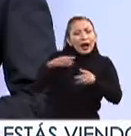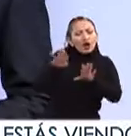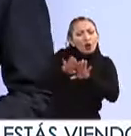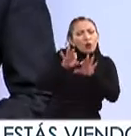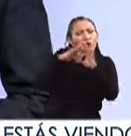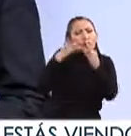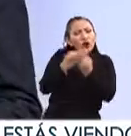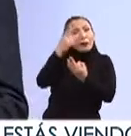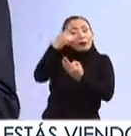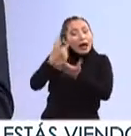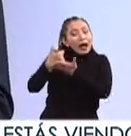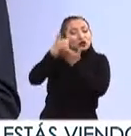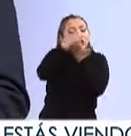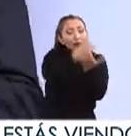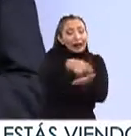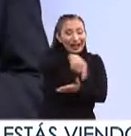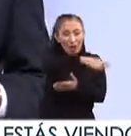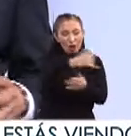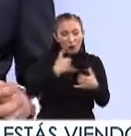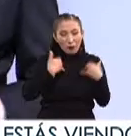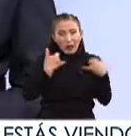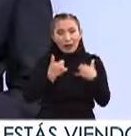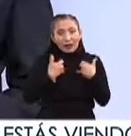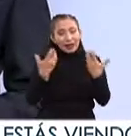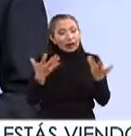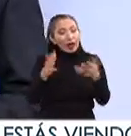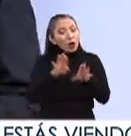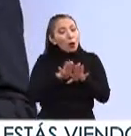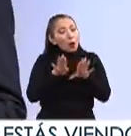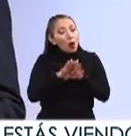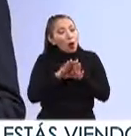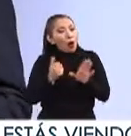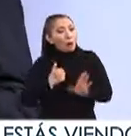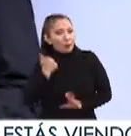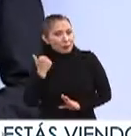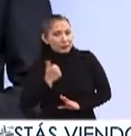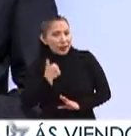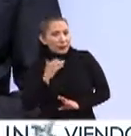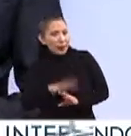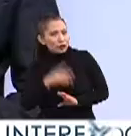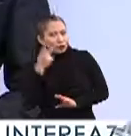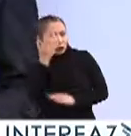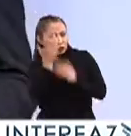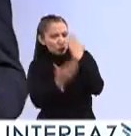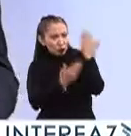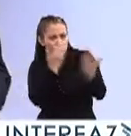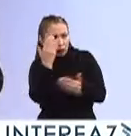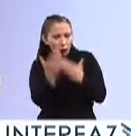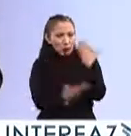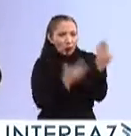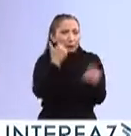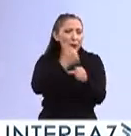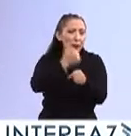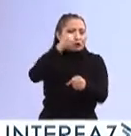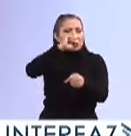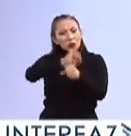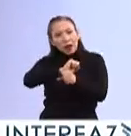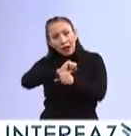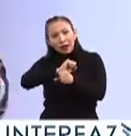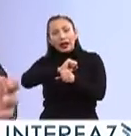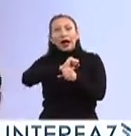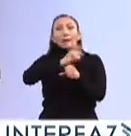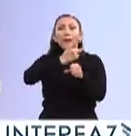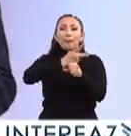precisamente complementarias para que los jóvenes logren tener o aprovechar mejor los estudios académicos en la primaria, en la